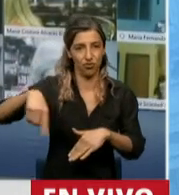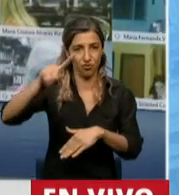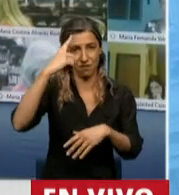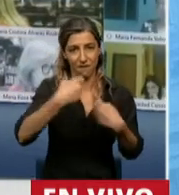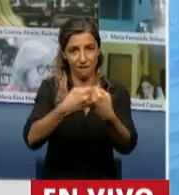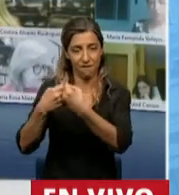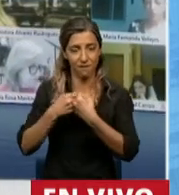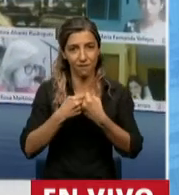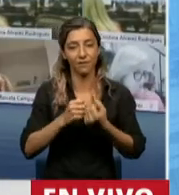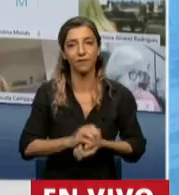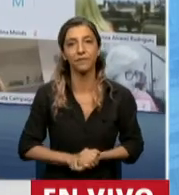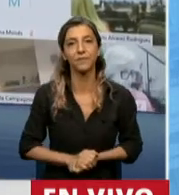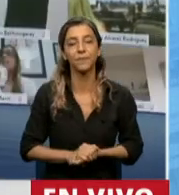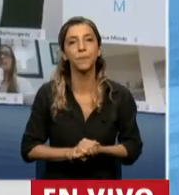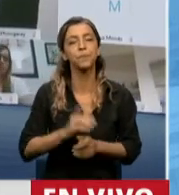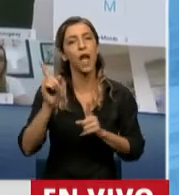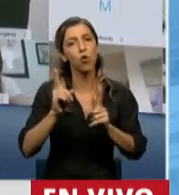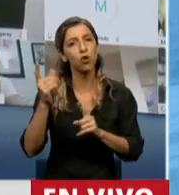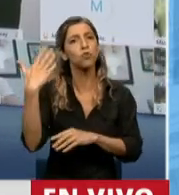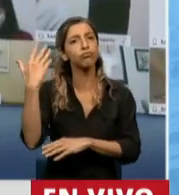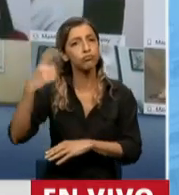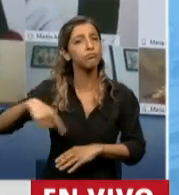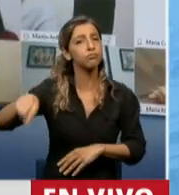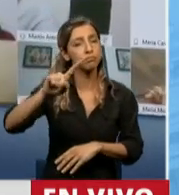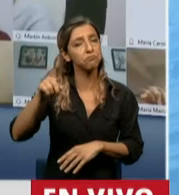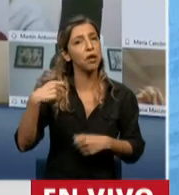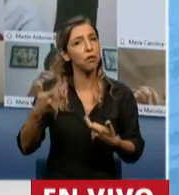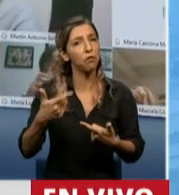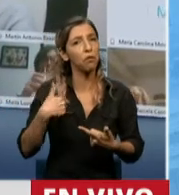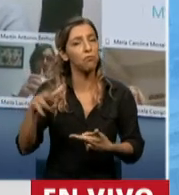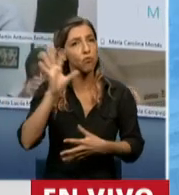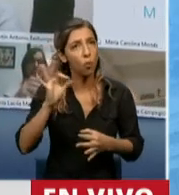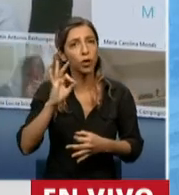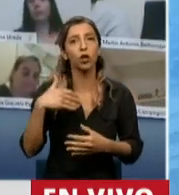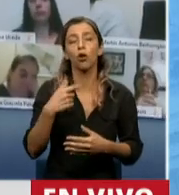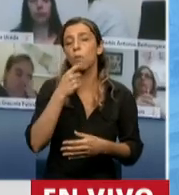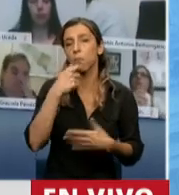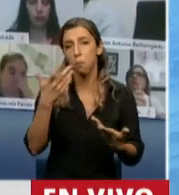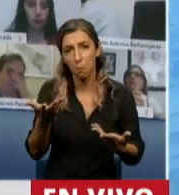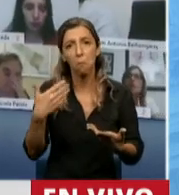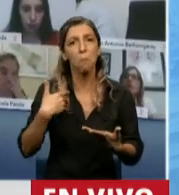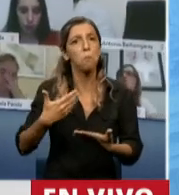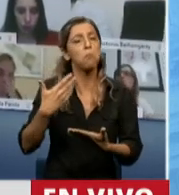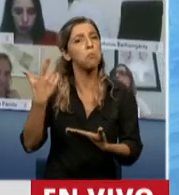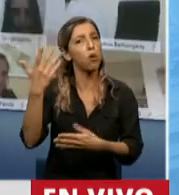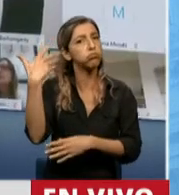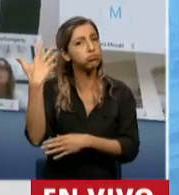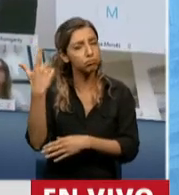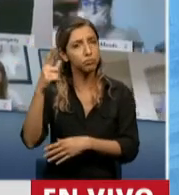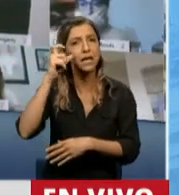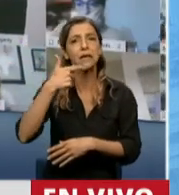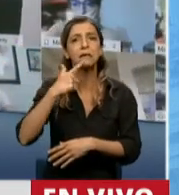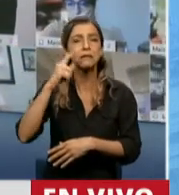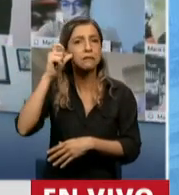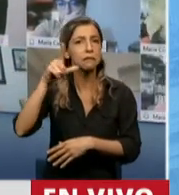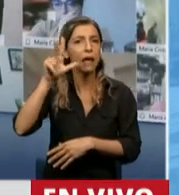Ha habido intervenciones que han aportado al debate, la del diputado Esteve, cuando plantea y pone